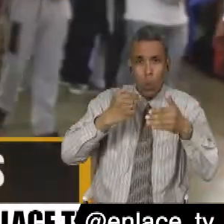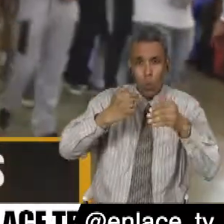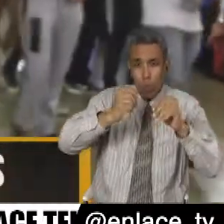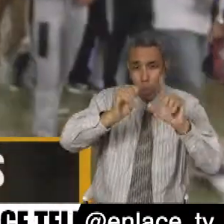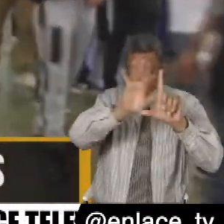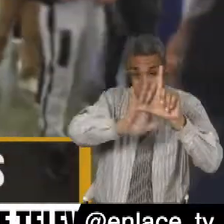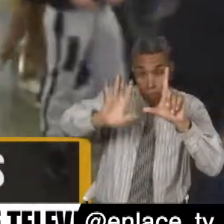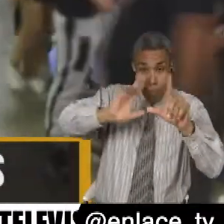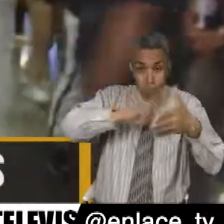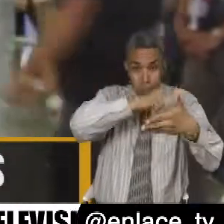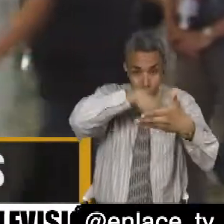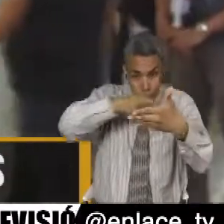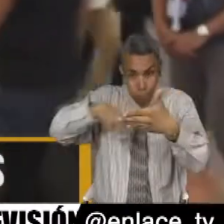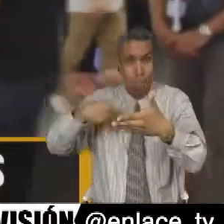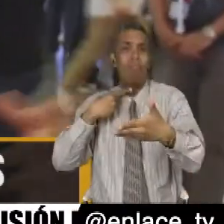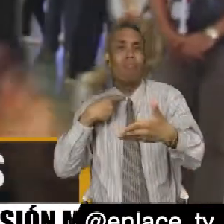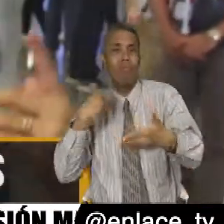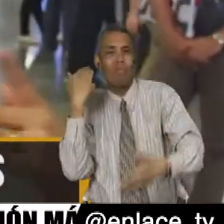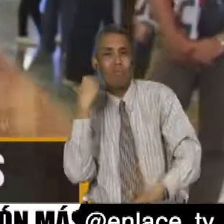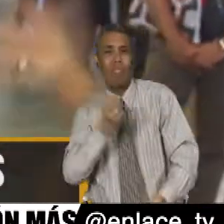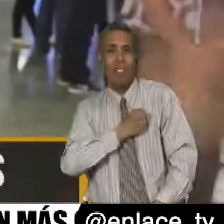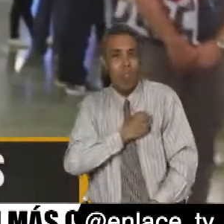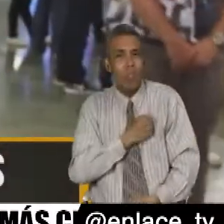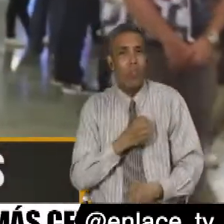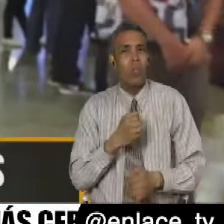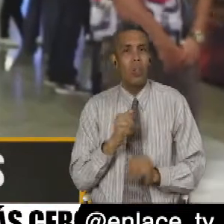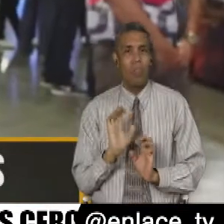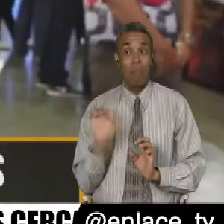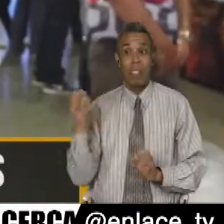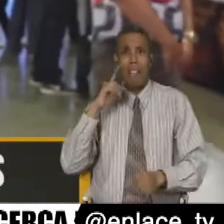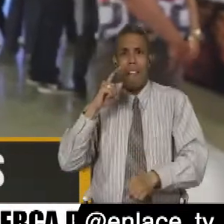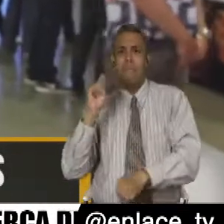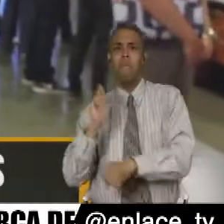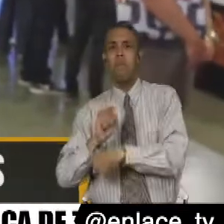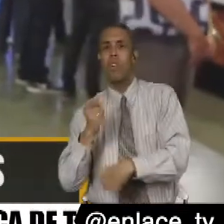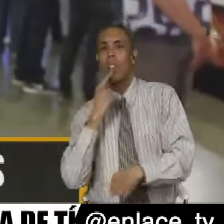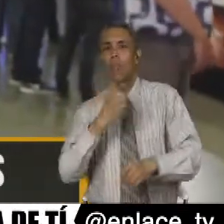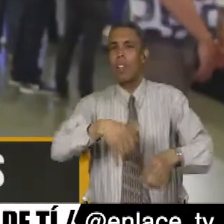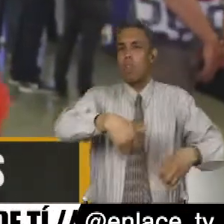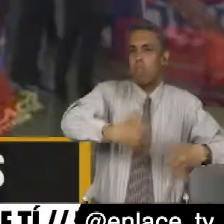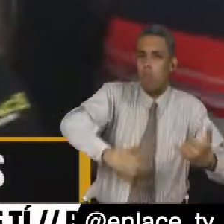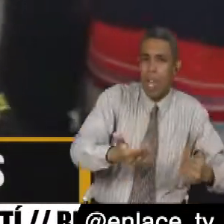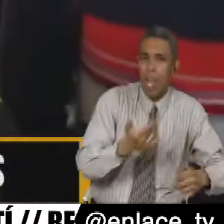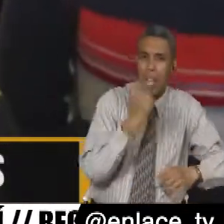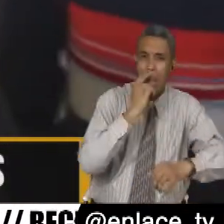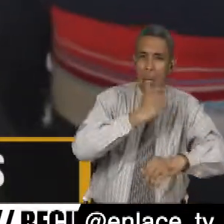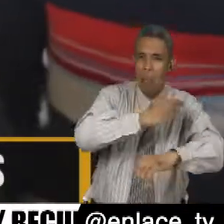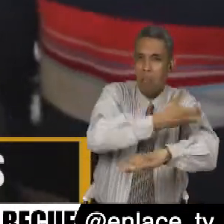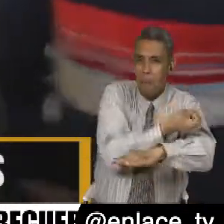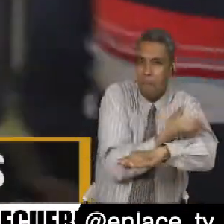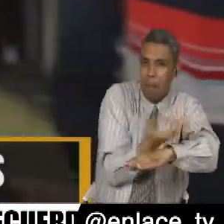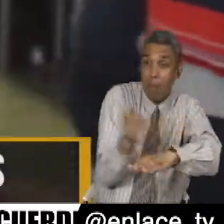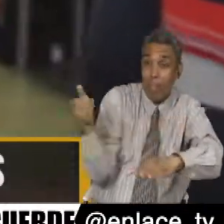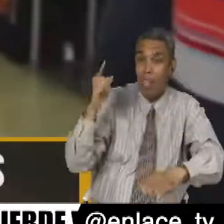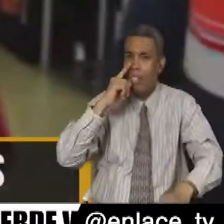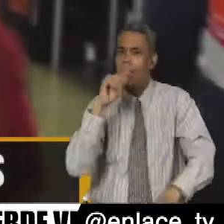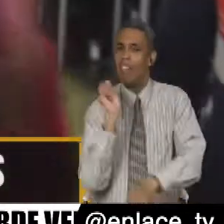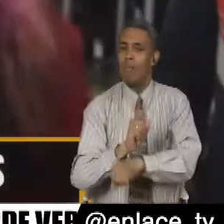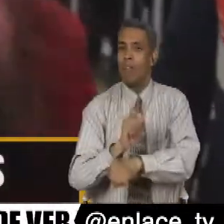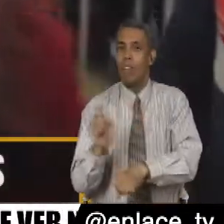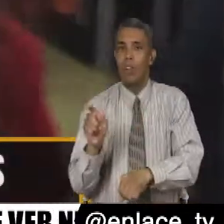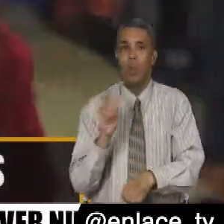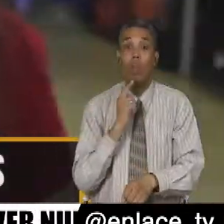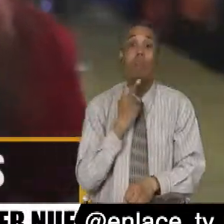inicio de dos como tal como como crítico de videojuegos esa me encanta me encanta sus parte de terror me